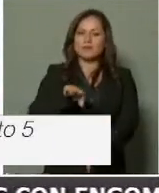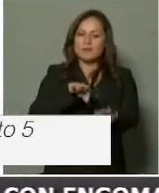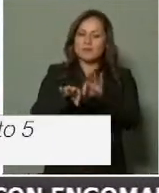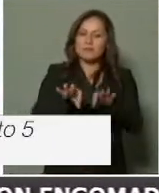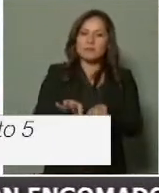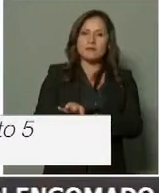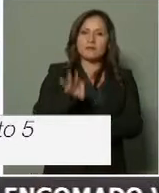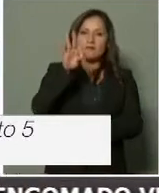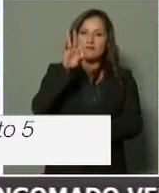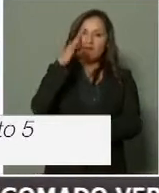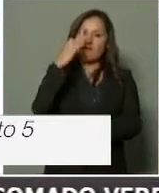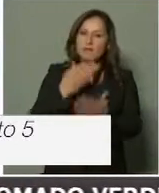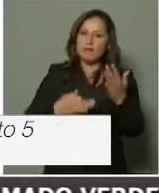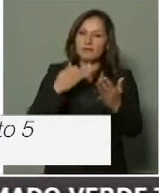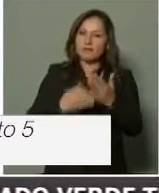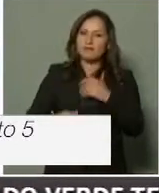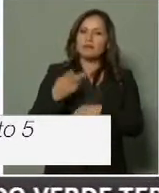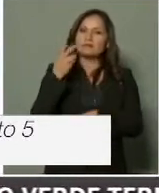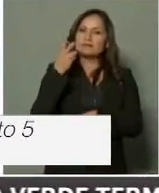se da la inseguridad.